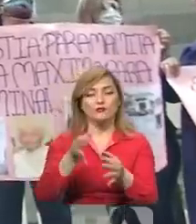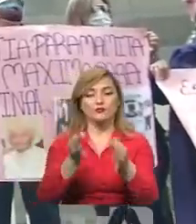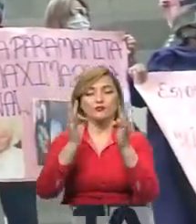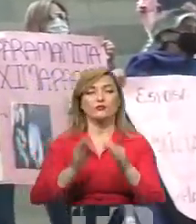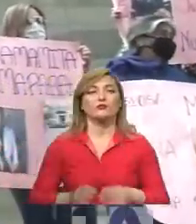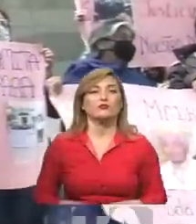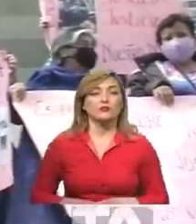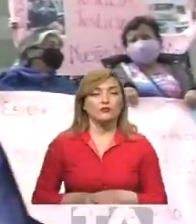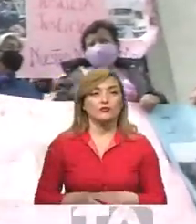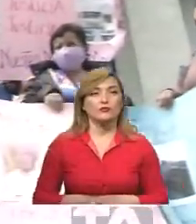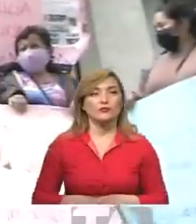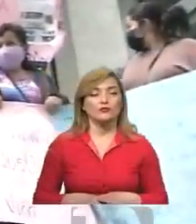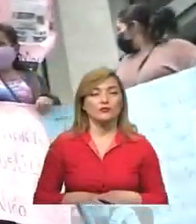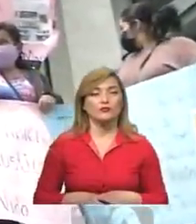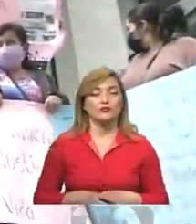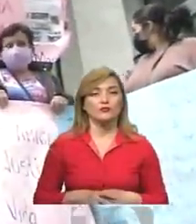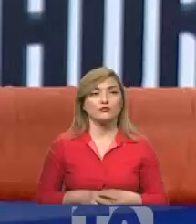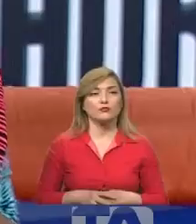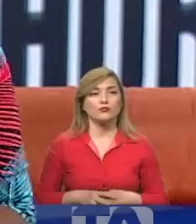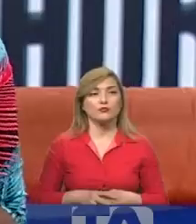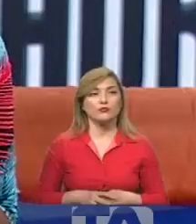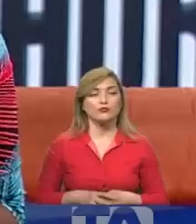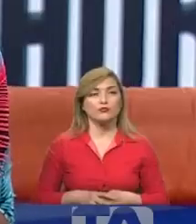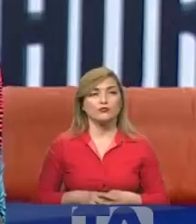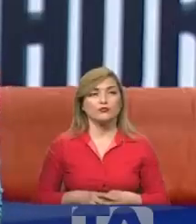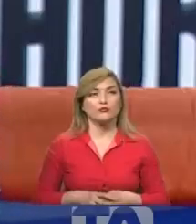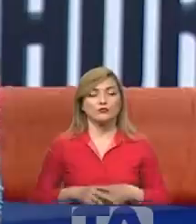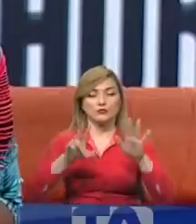febrero. Helen Quiñones, 24 horas.